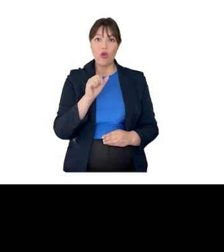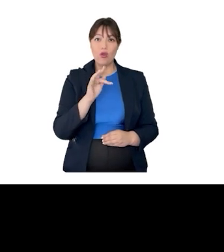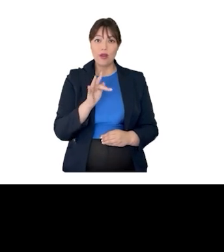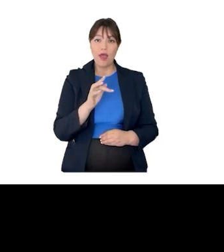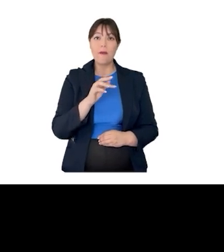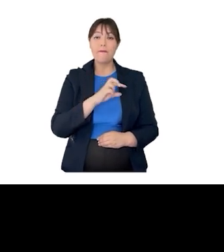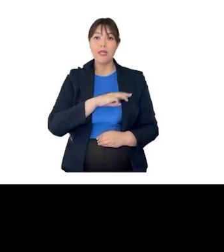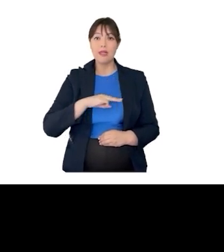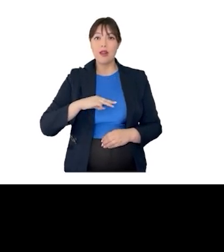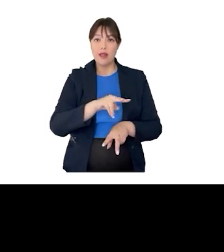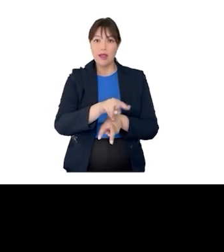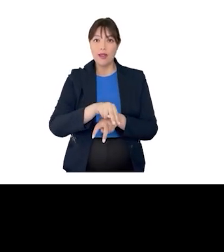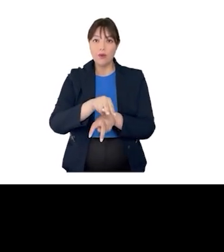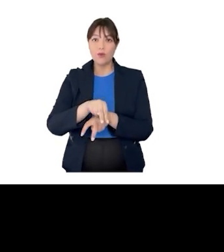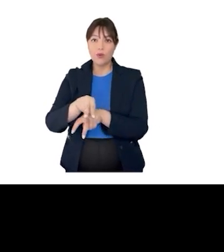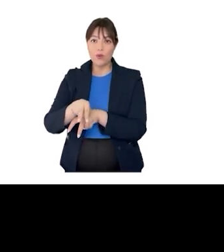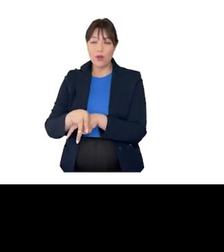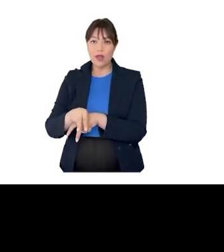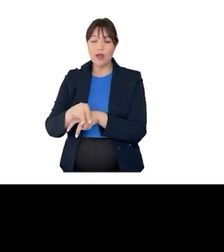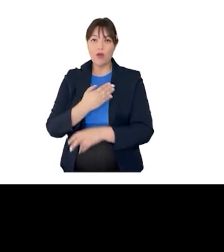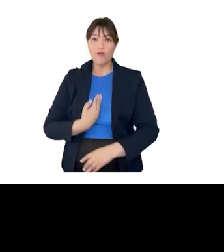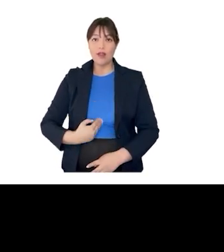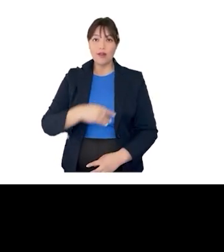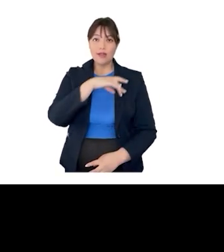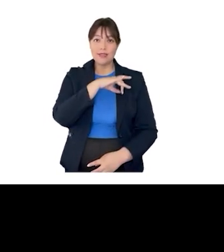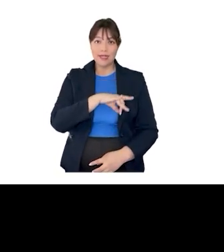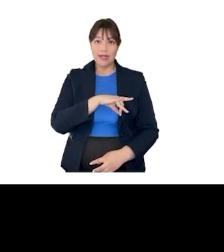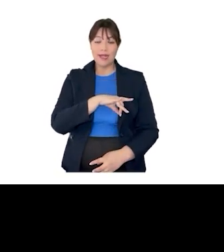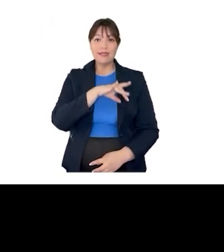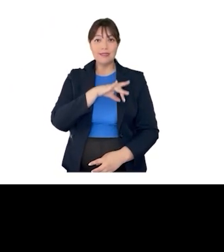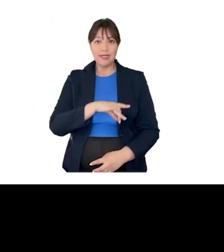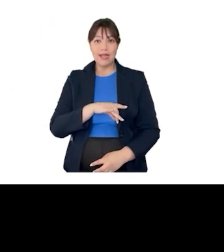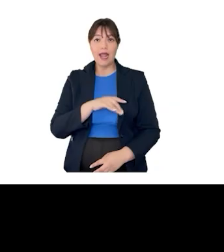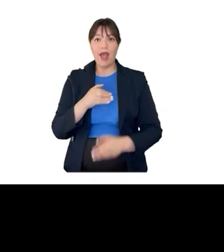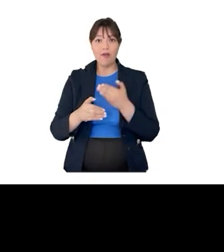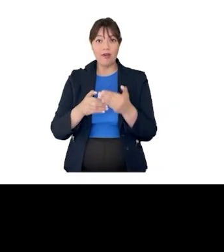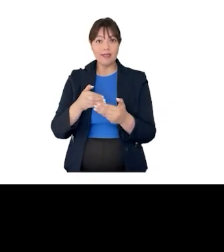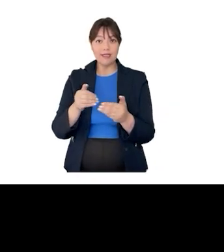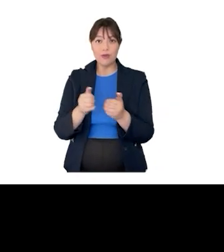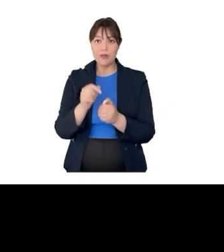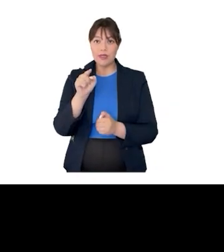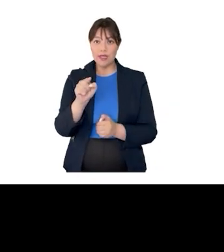CONAF, Ministerio de Agricultura, Gobierno de Chile. Chile avanza contigo.